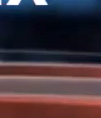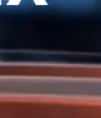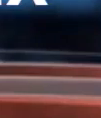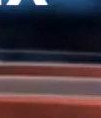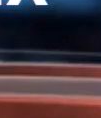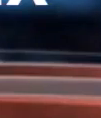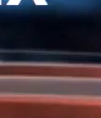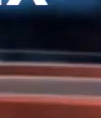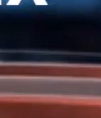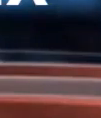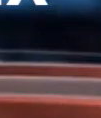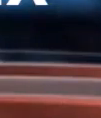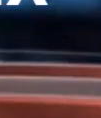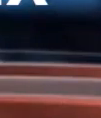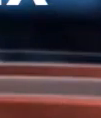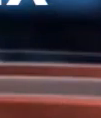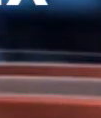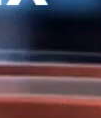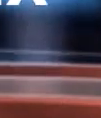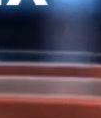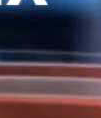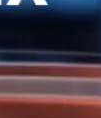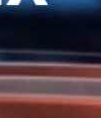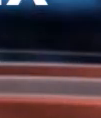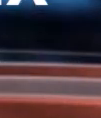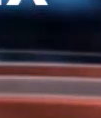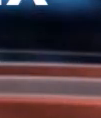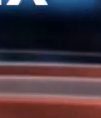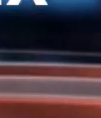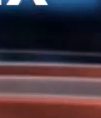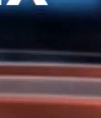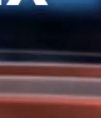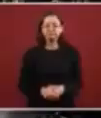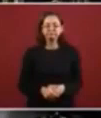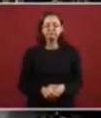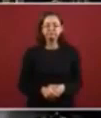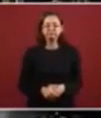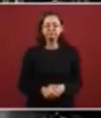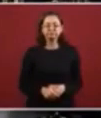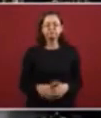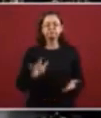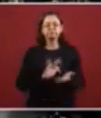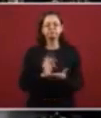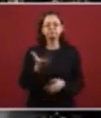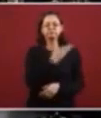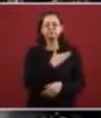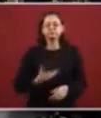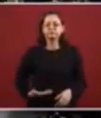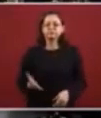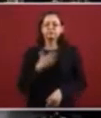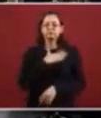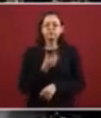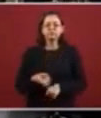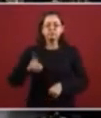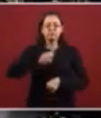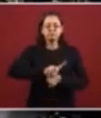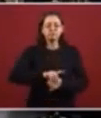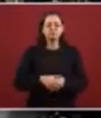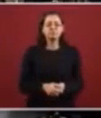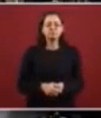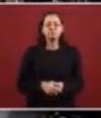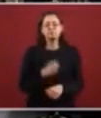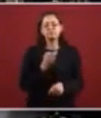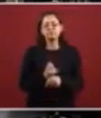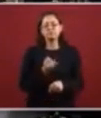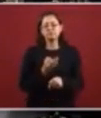hidalgo noticias mx presenta gracias presidente muy buenos días les vamos a